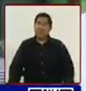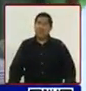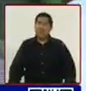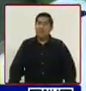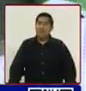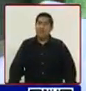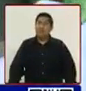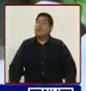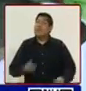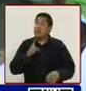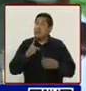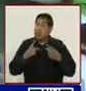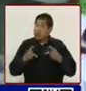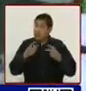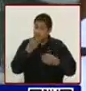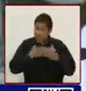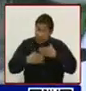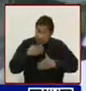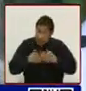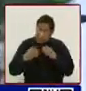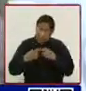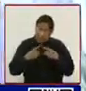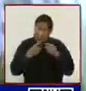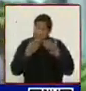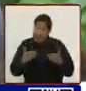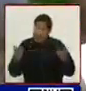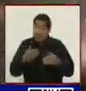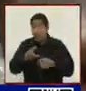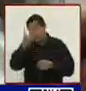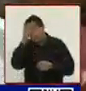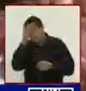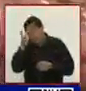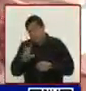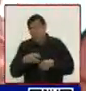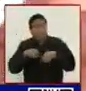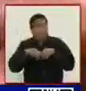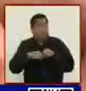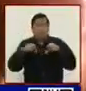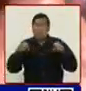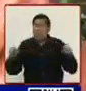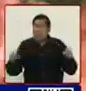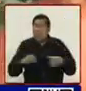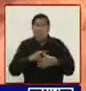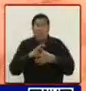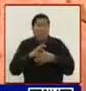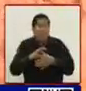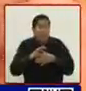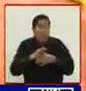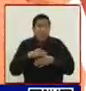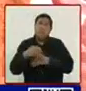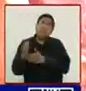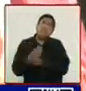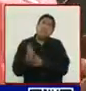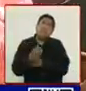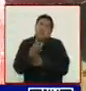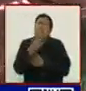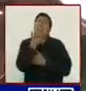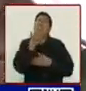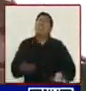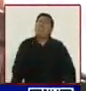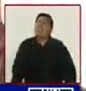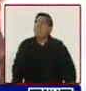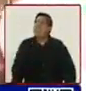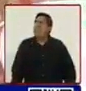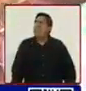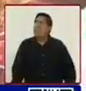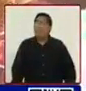Y si a uno paseando le da hambre, pues hay diferentes opciones. Pollito, chorizo, carne, pescado y caserita. ¿Eso qué es?